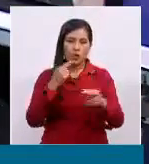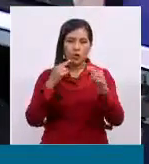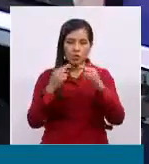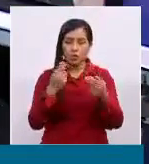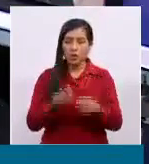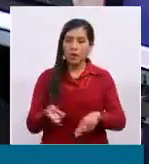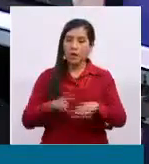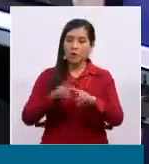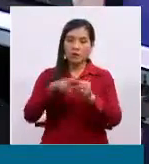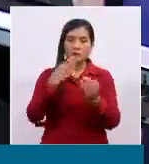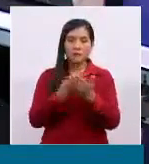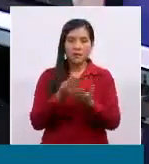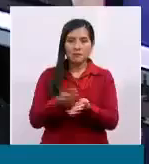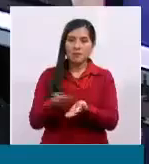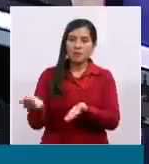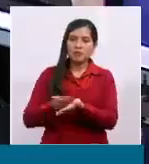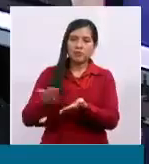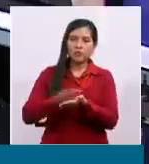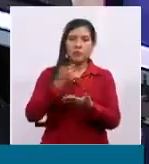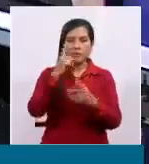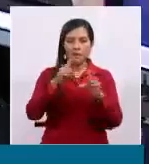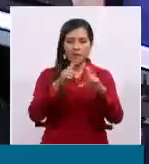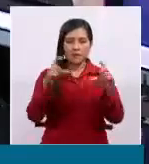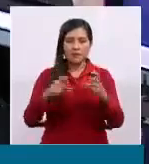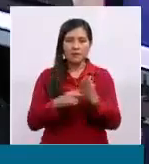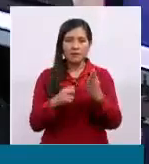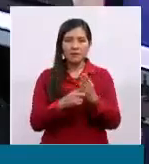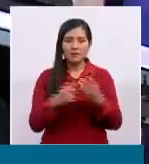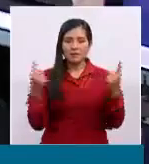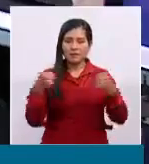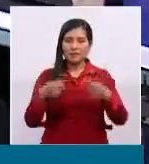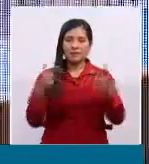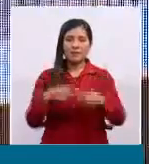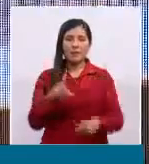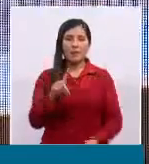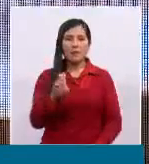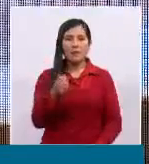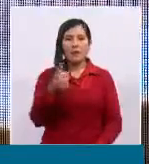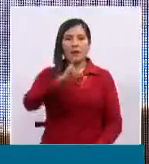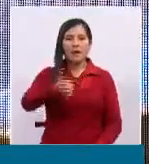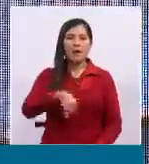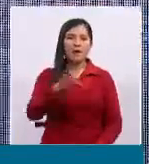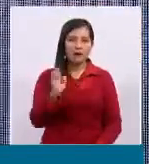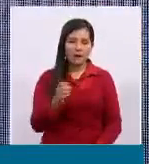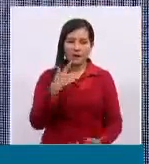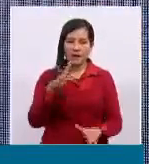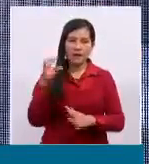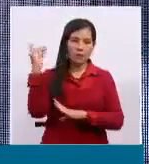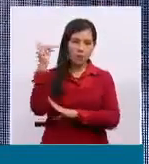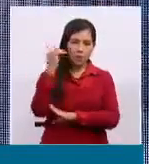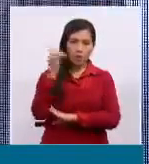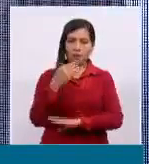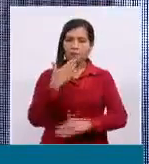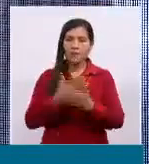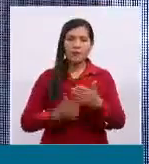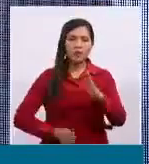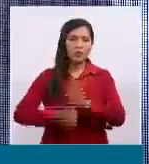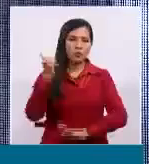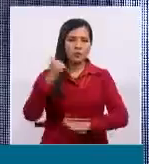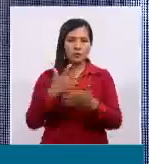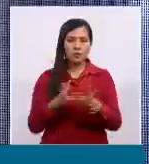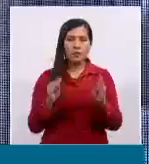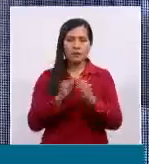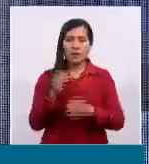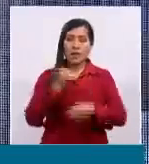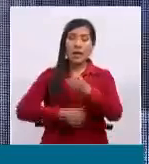han incrementado las recaudaciones por concepto de peajes a nivel nacional, superando las metas previstas